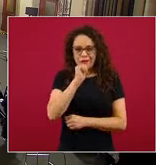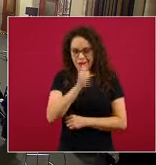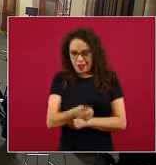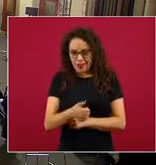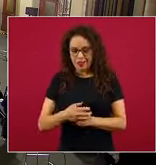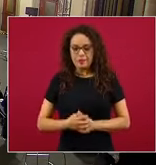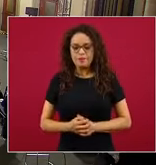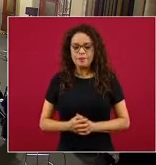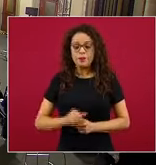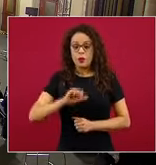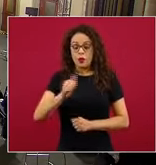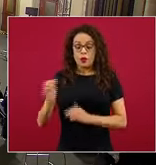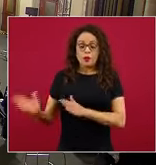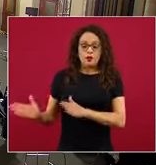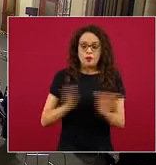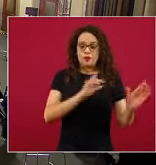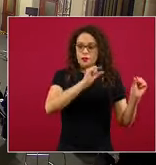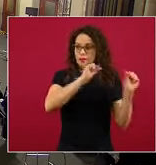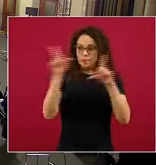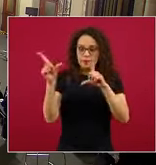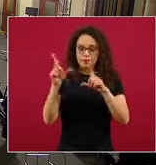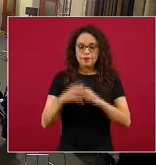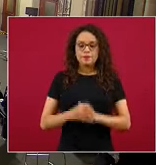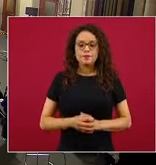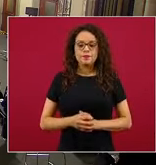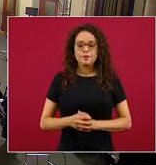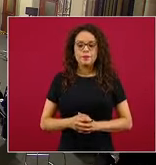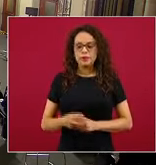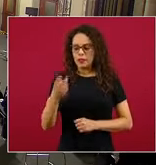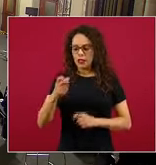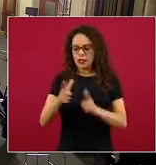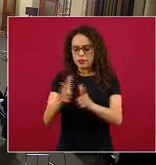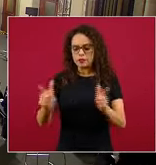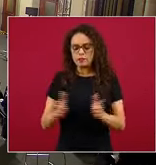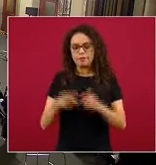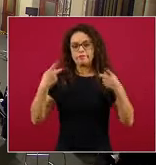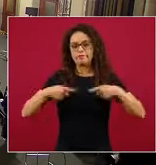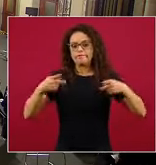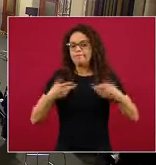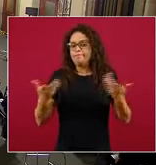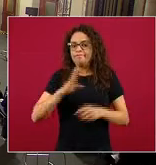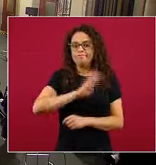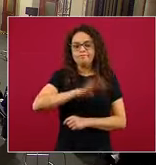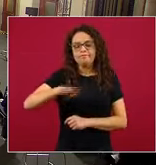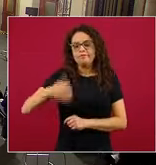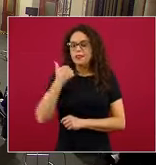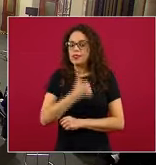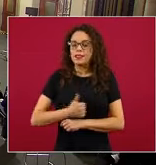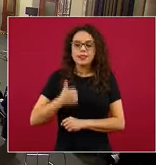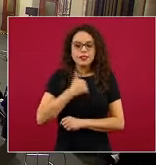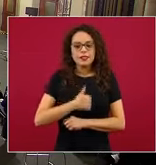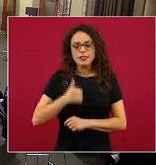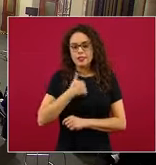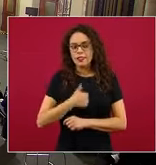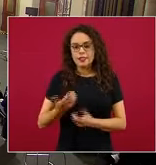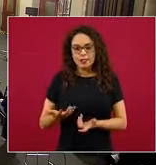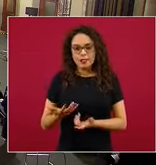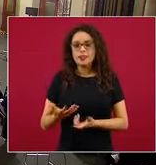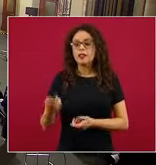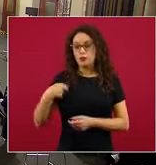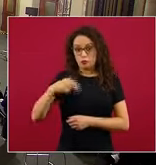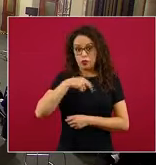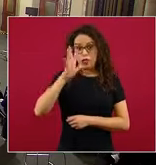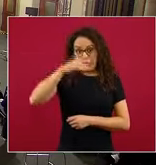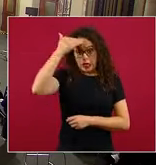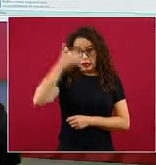donde tenemos el grupo de las lamentables defunciones, personas que perdieron la vida. Sabemos que COVID